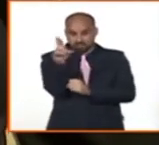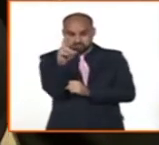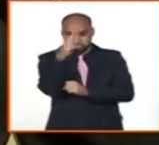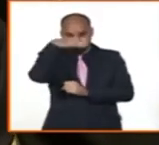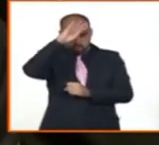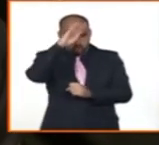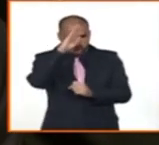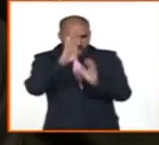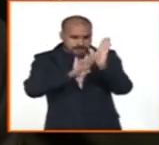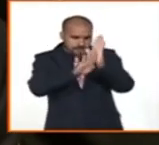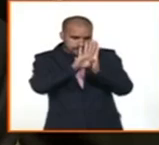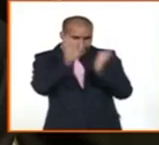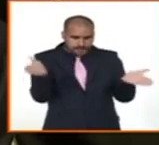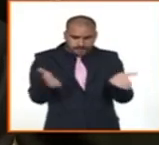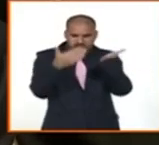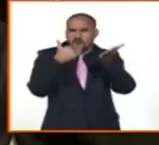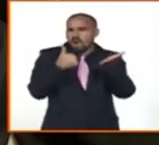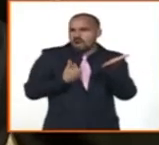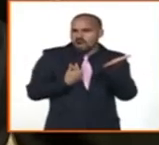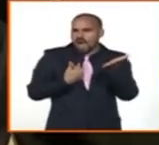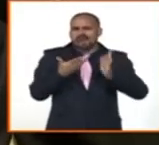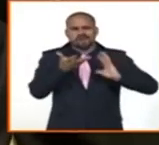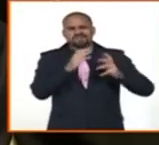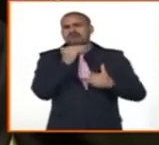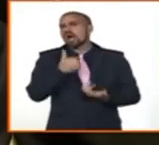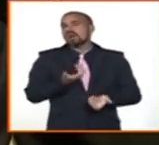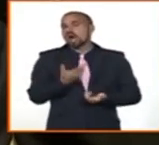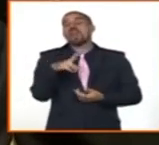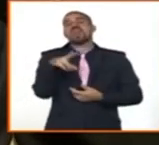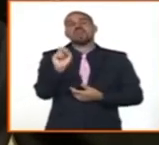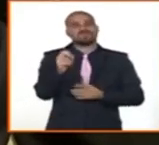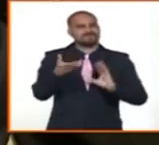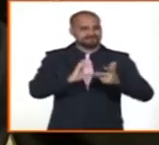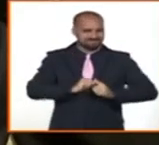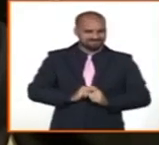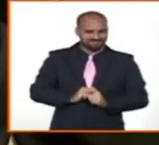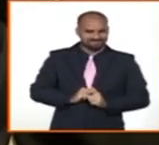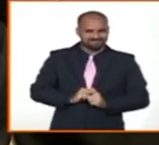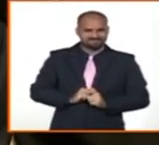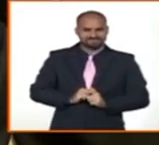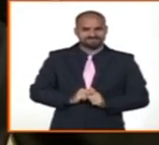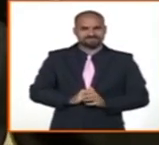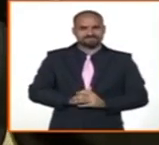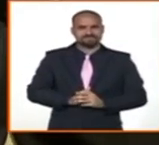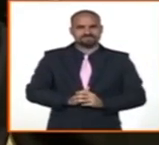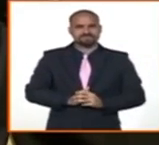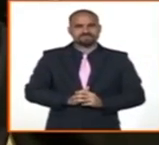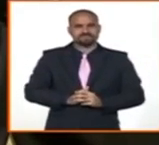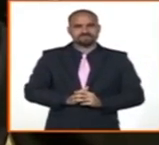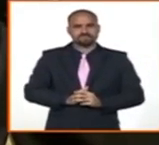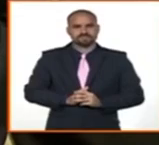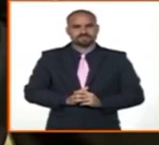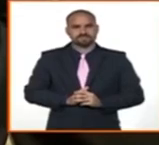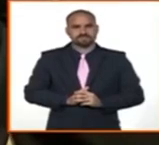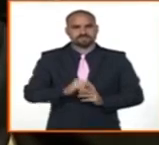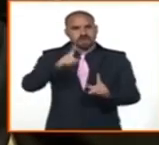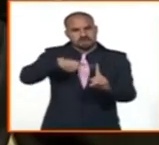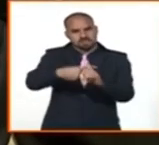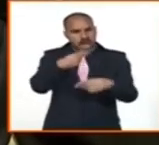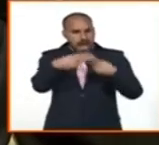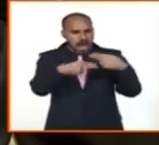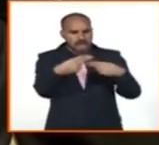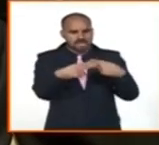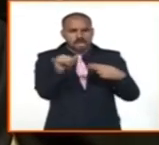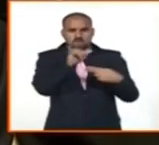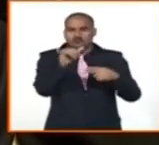de una manera original, completamente nueva, y además de hacerlo con una visión universal